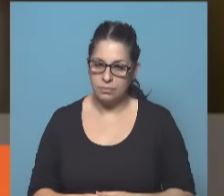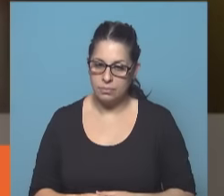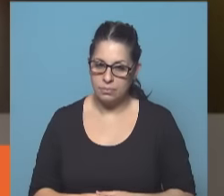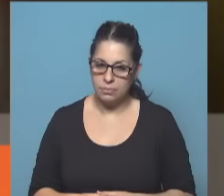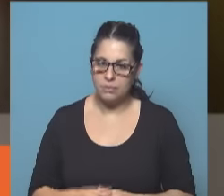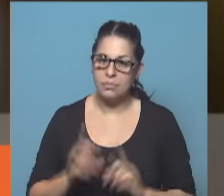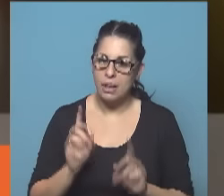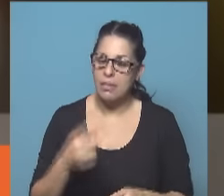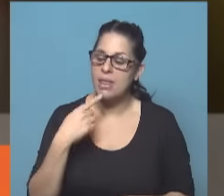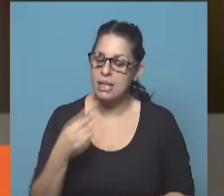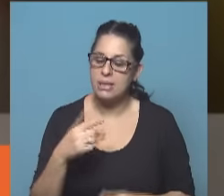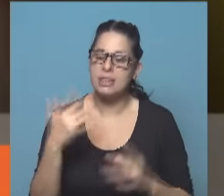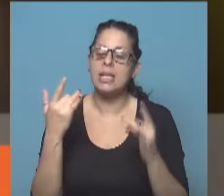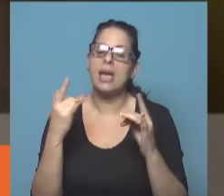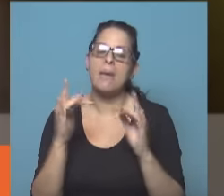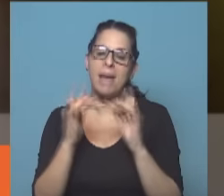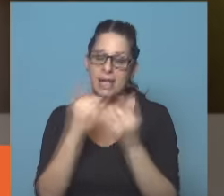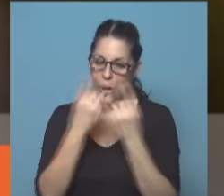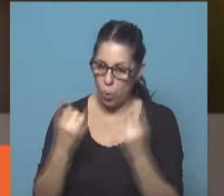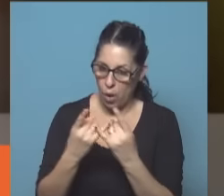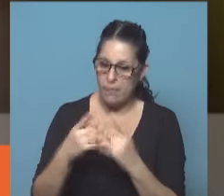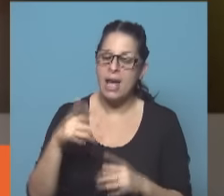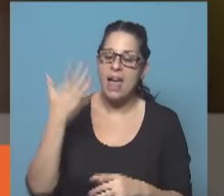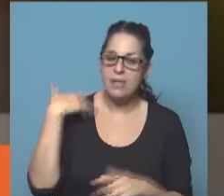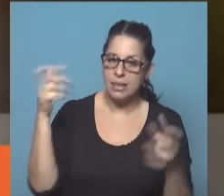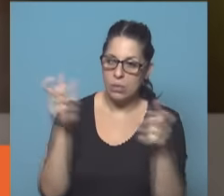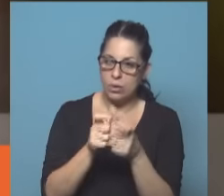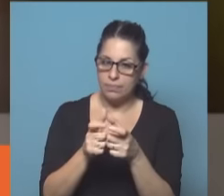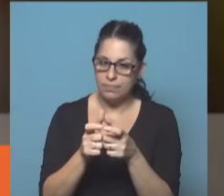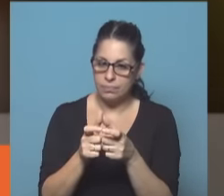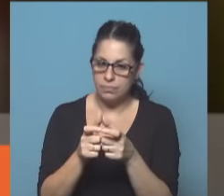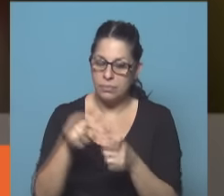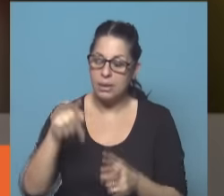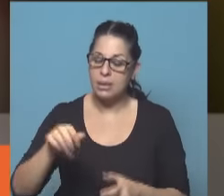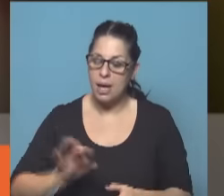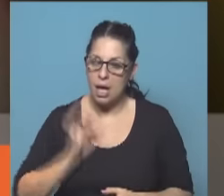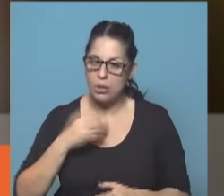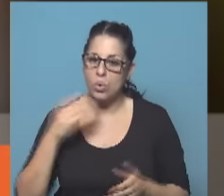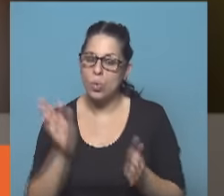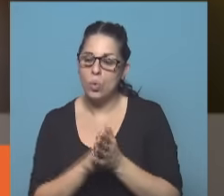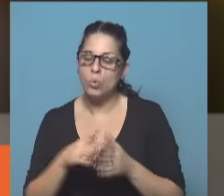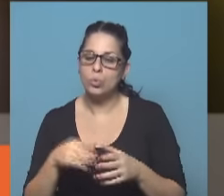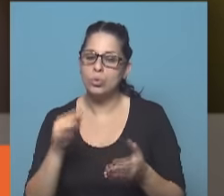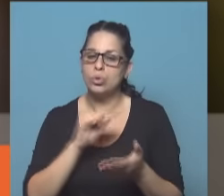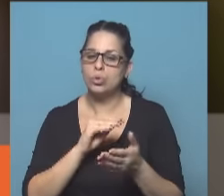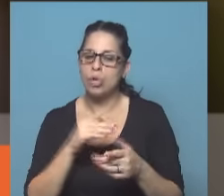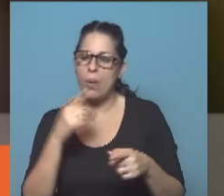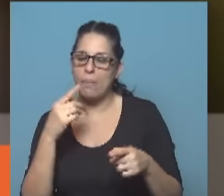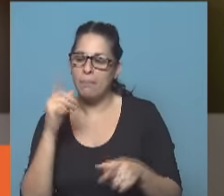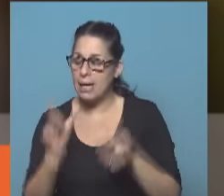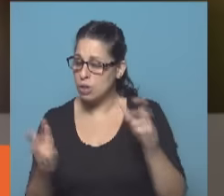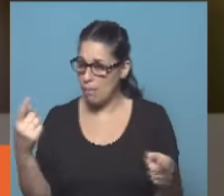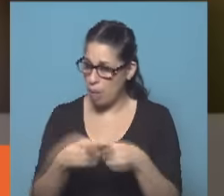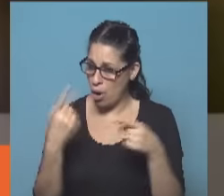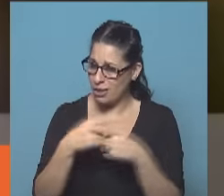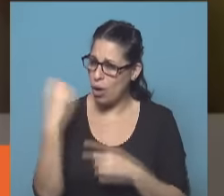Destaca también esta página de noticias la reunión que mantuvo este año con varios dirigentes políticos importantes